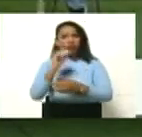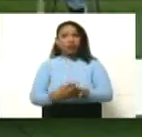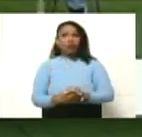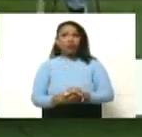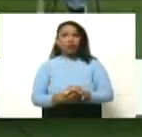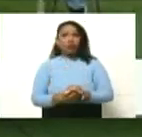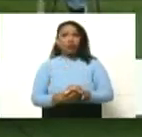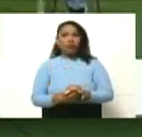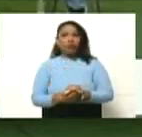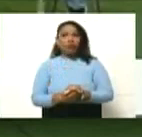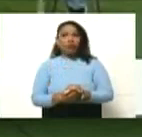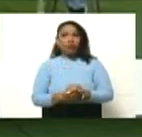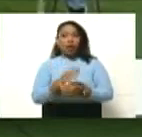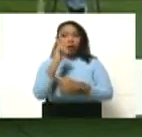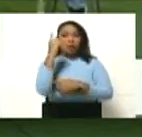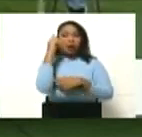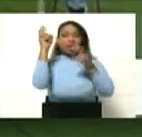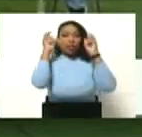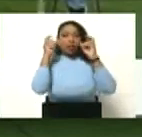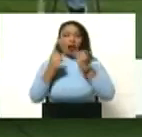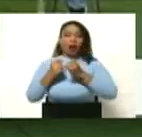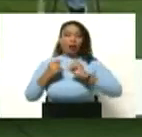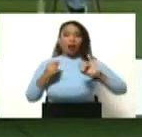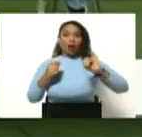En la primera ola de izquierda en Venezuela,